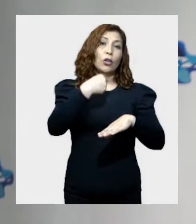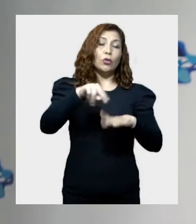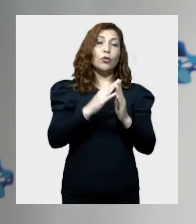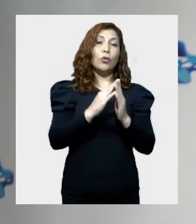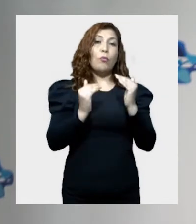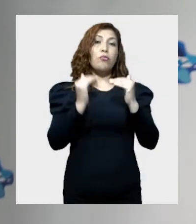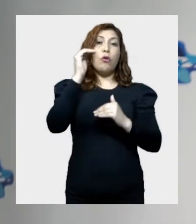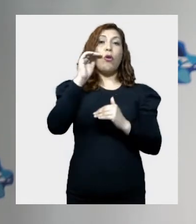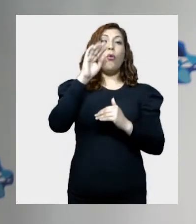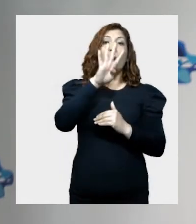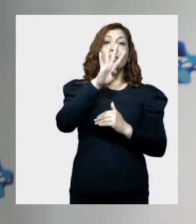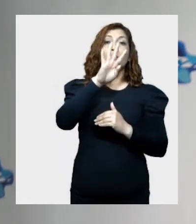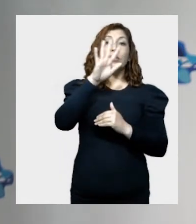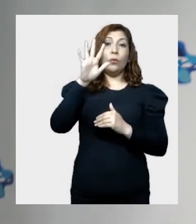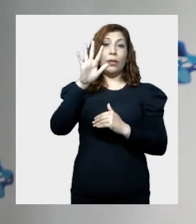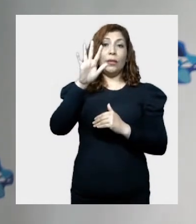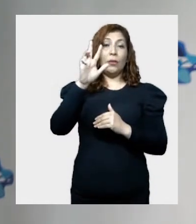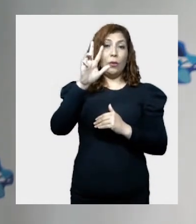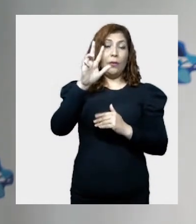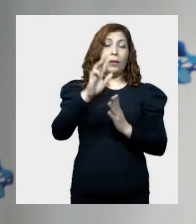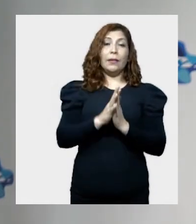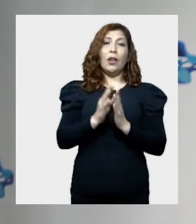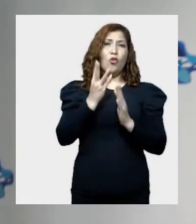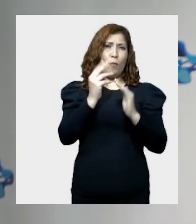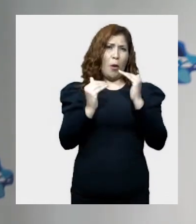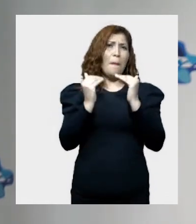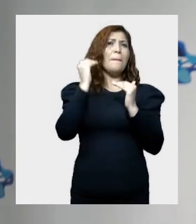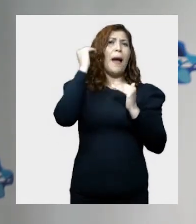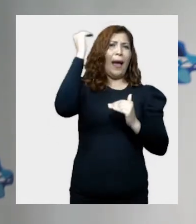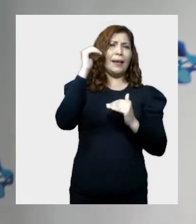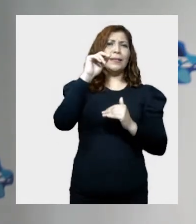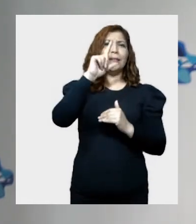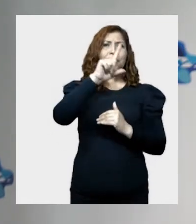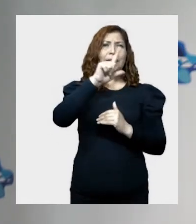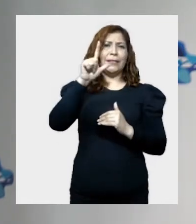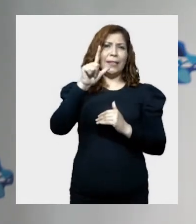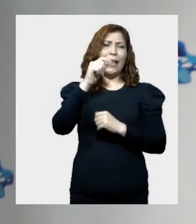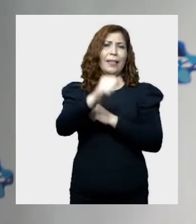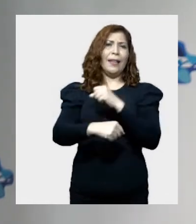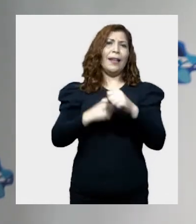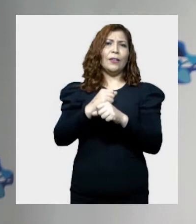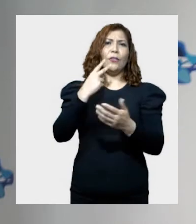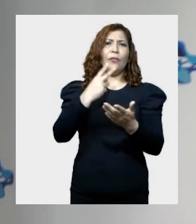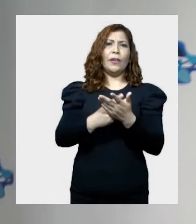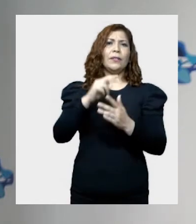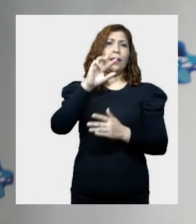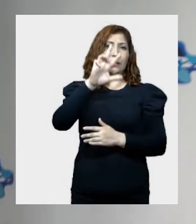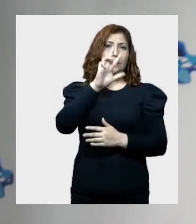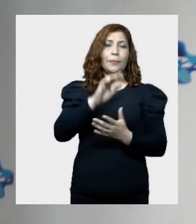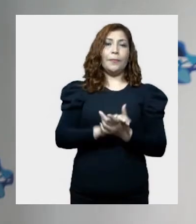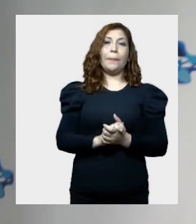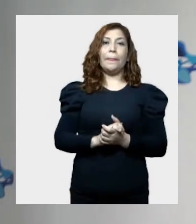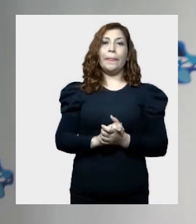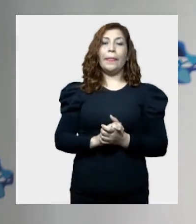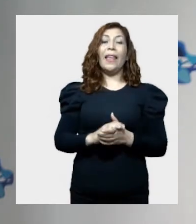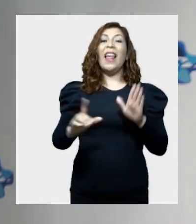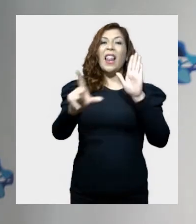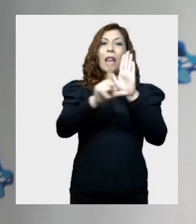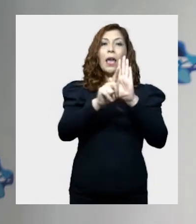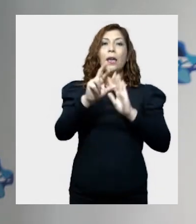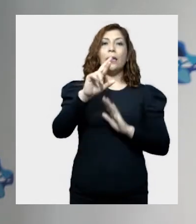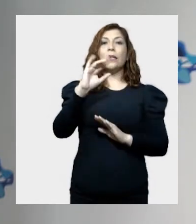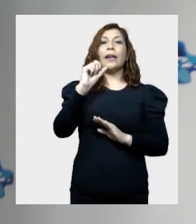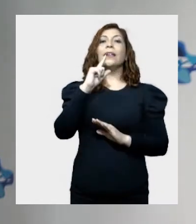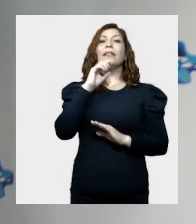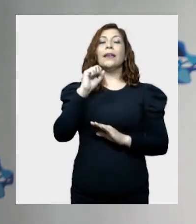ascienden a 459, cifra que supera ampliamente las 77 del 2019. Ley Ricarte Soto.